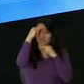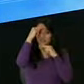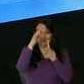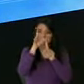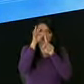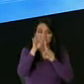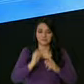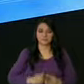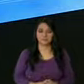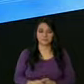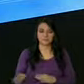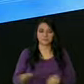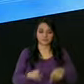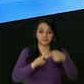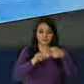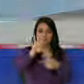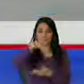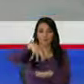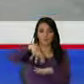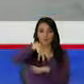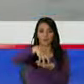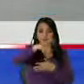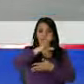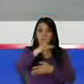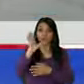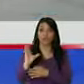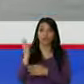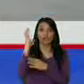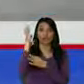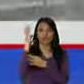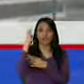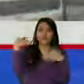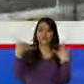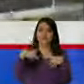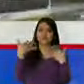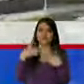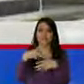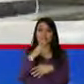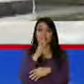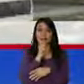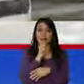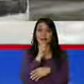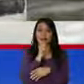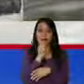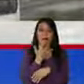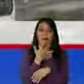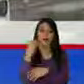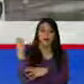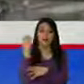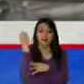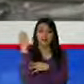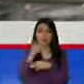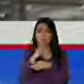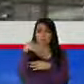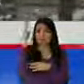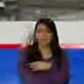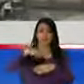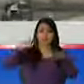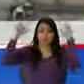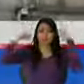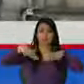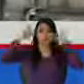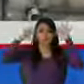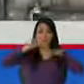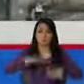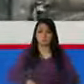principales. 4 provincias de la costa ecuatoriana fueron declaradas en alerta naranja al ser las más afectadas por las lluvias